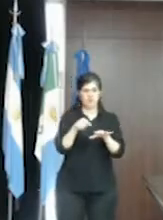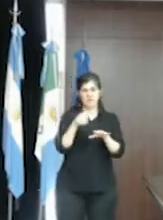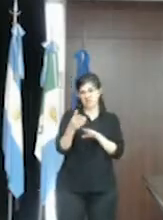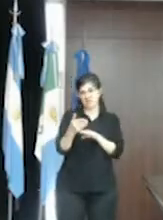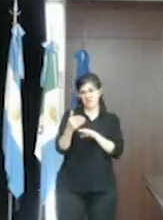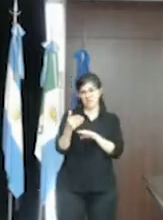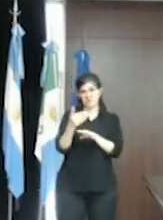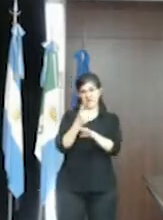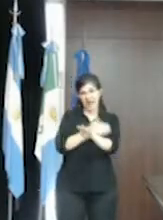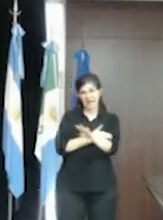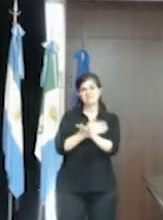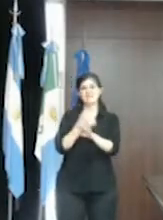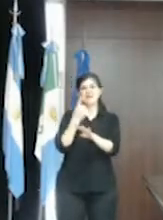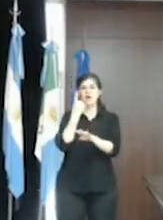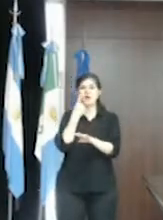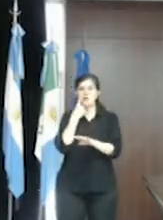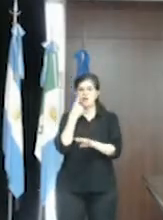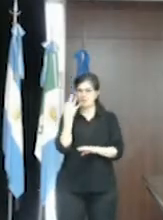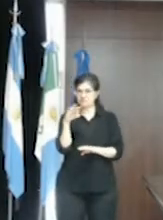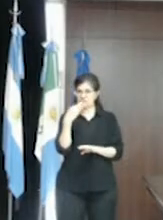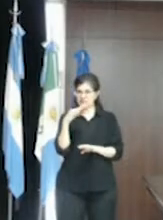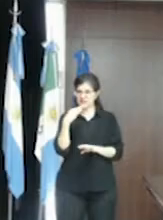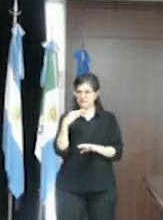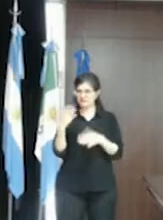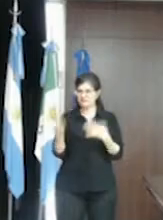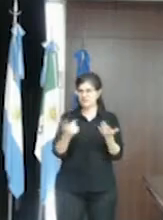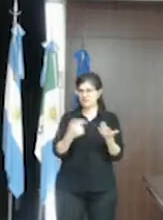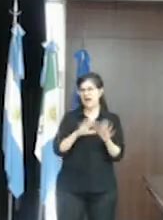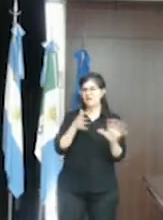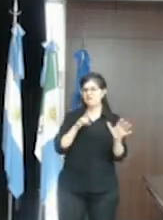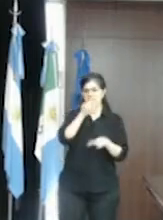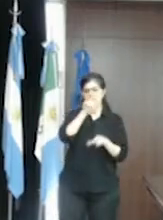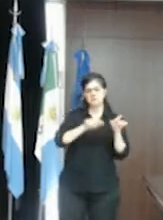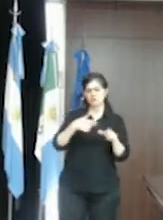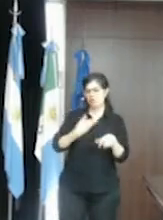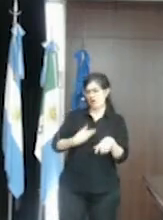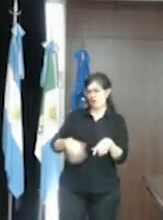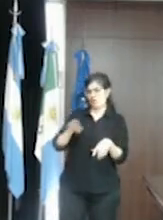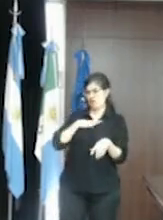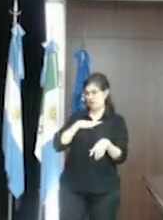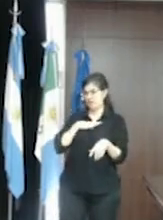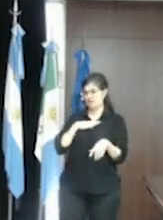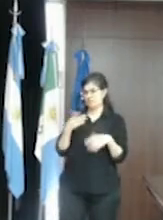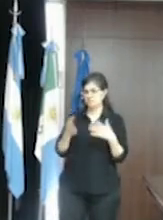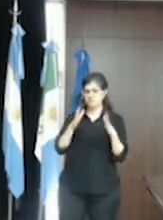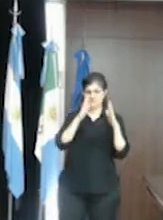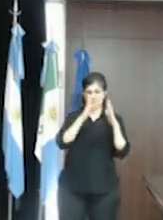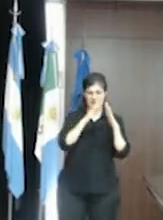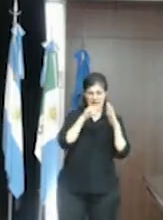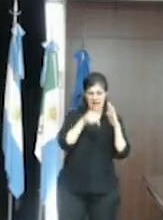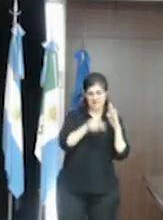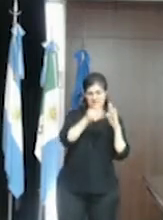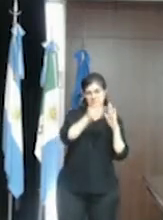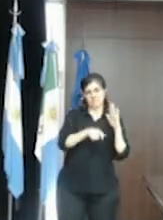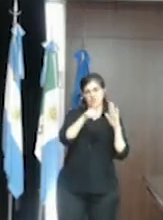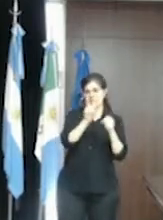adelantado a tenerlo en cuenta, puede generar un sentimiento de ofensa, porque una persona que está en la casa ofreciendo